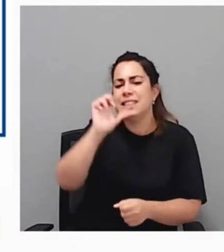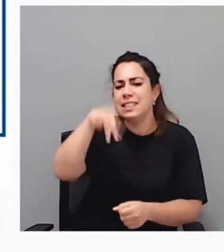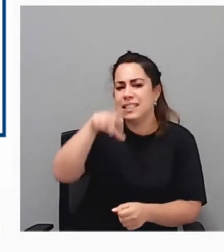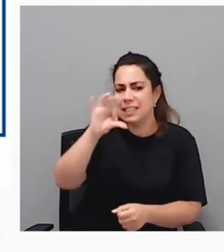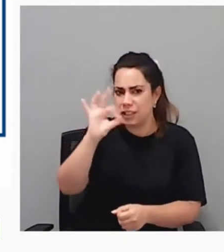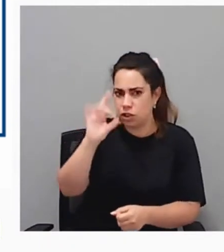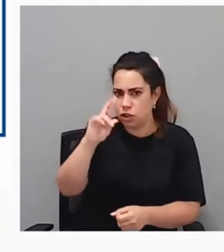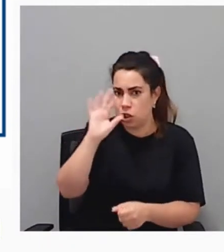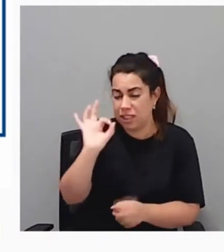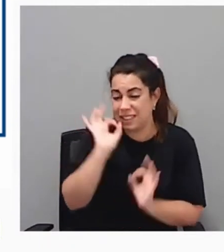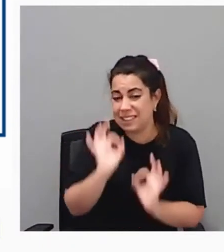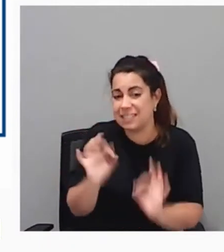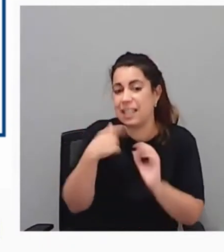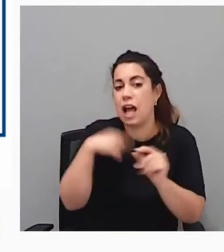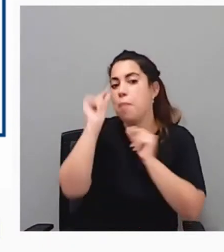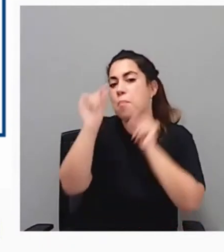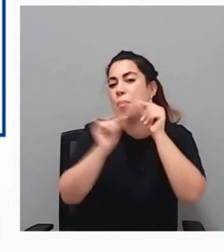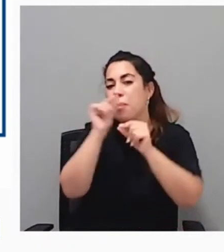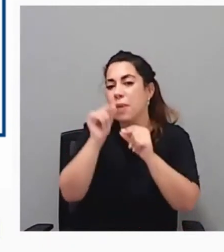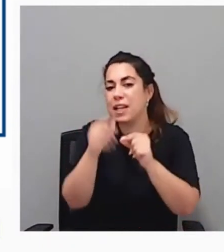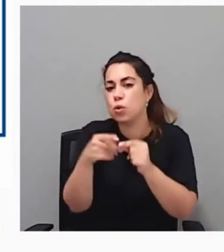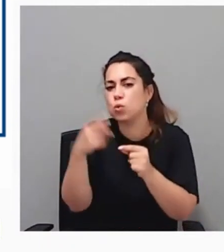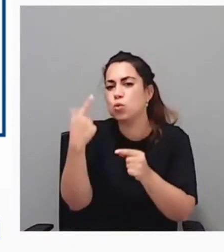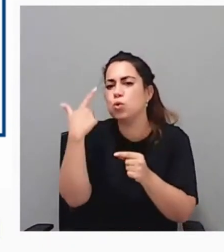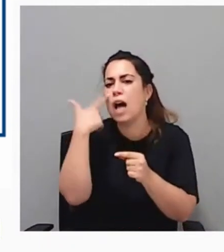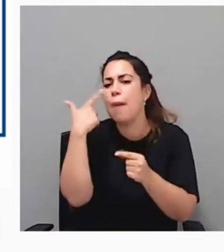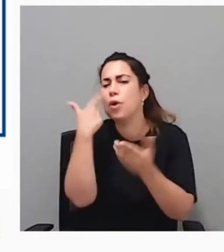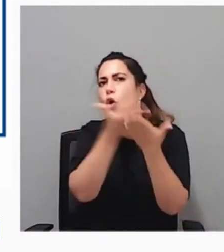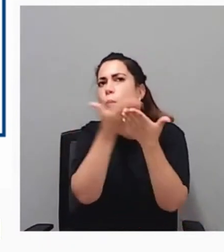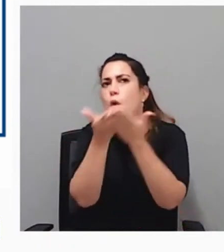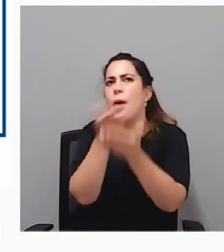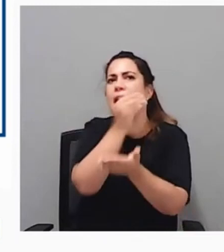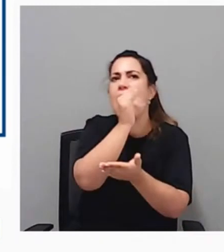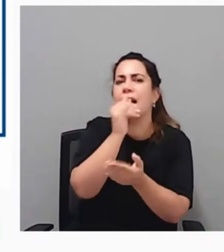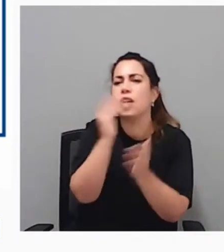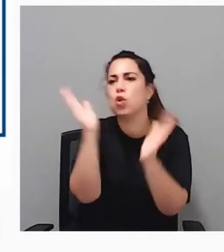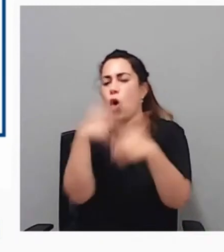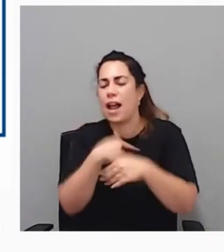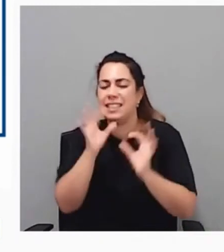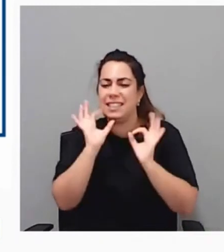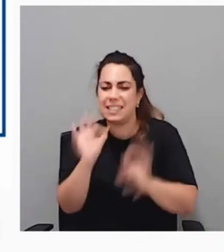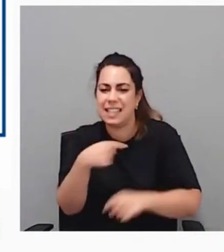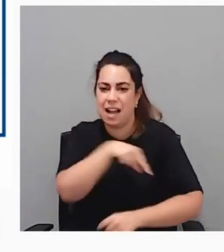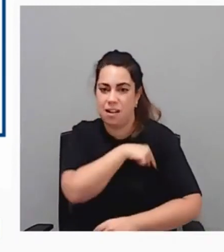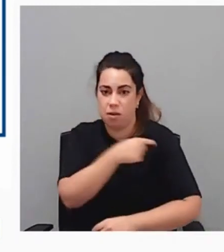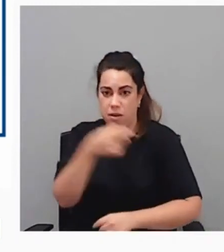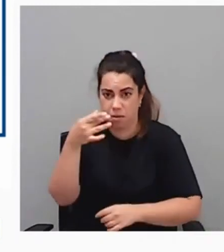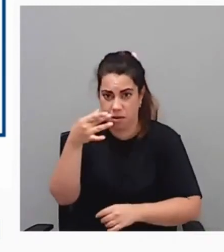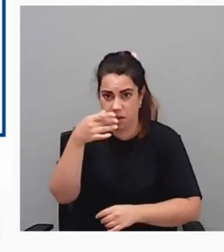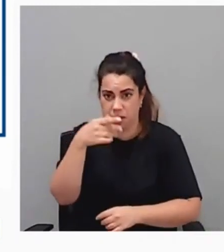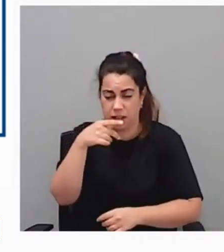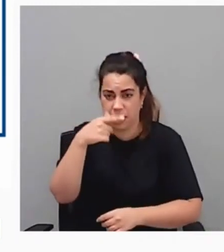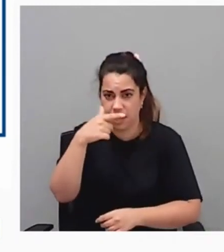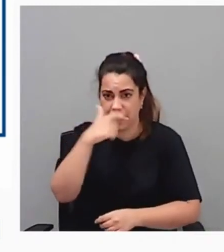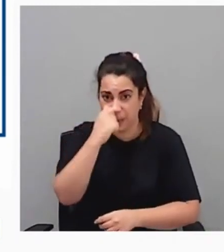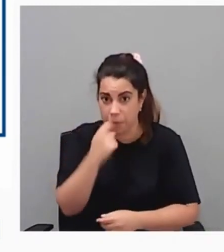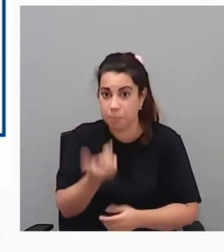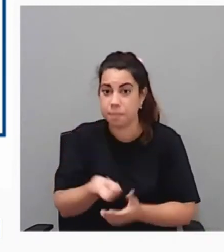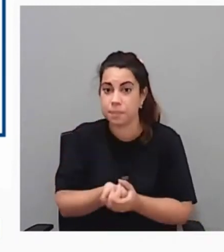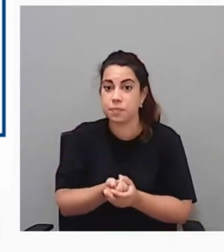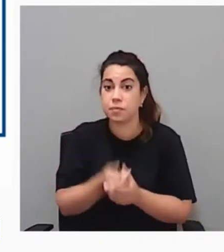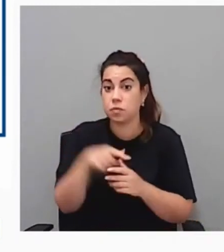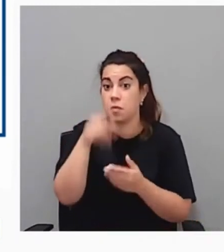van por el aire de la gripe y tenemos una sensibilidad igual que la de PCR, pero solo tenemos que hacer así y los medimos.